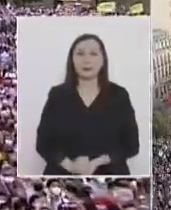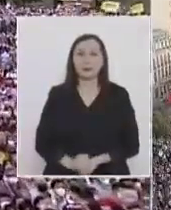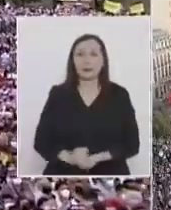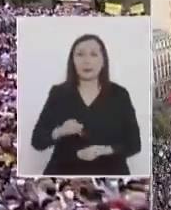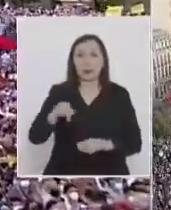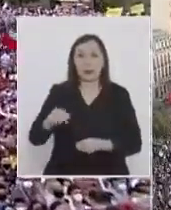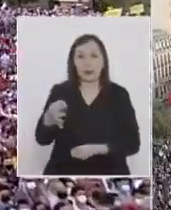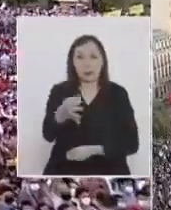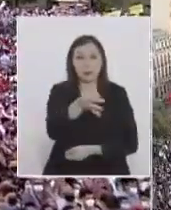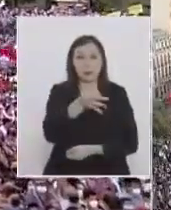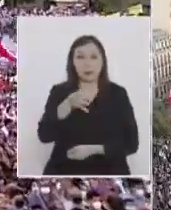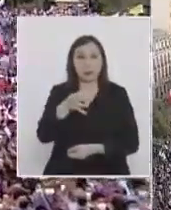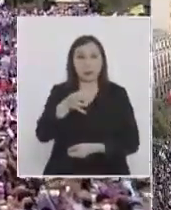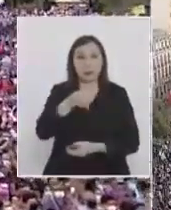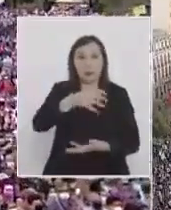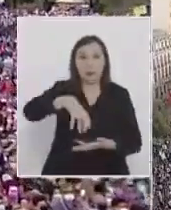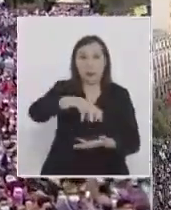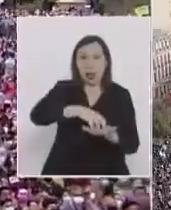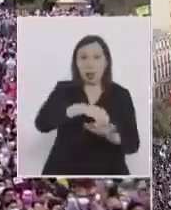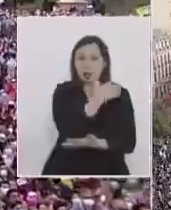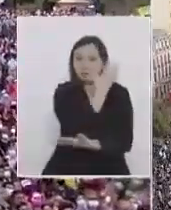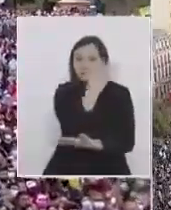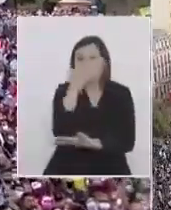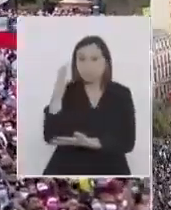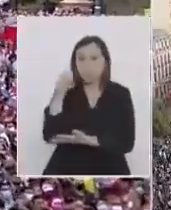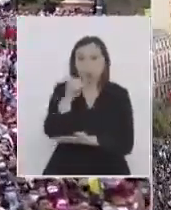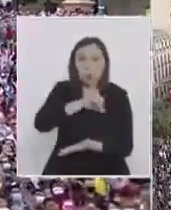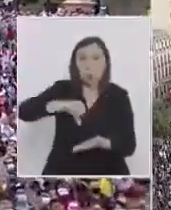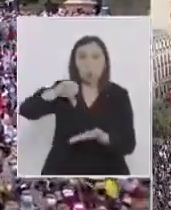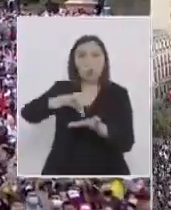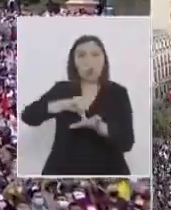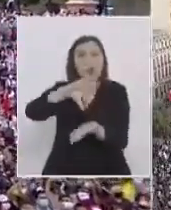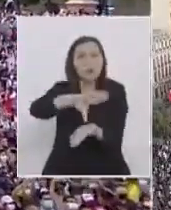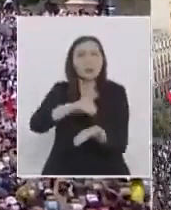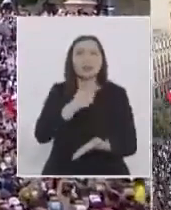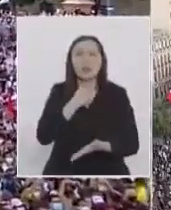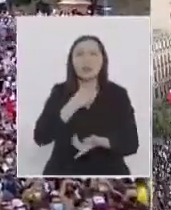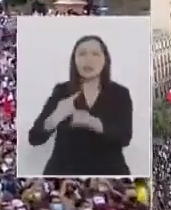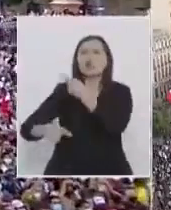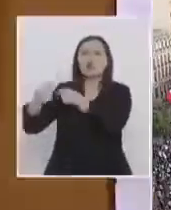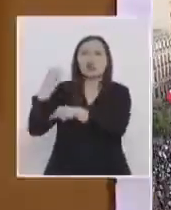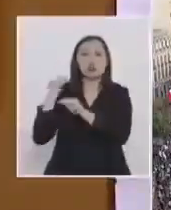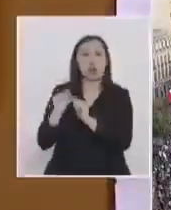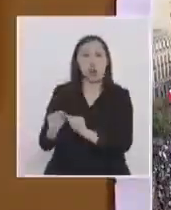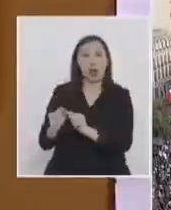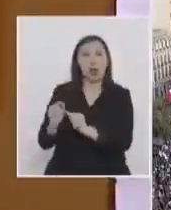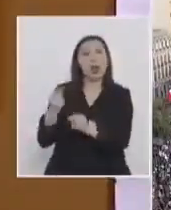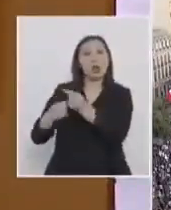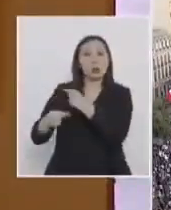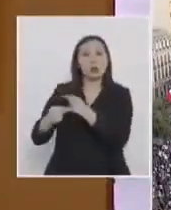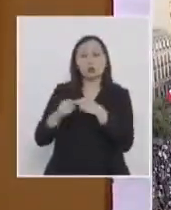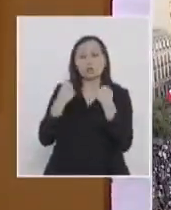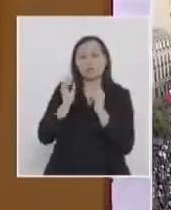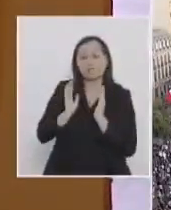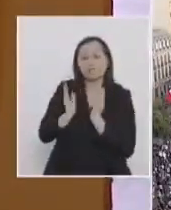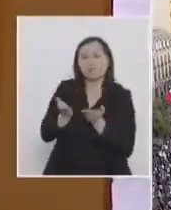Este palacio, esta plaza, esta ciudad, este país tienen historia, y a esa historia también nos